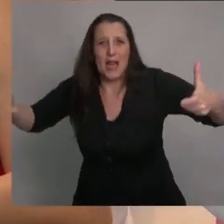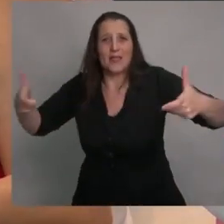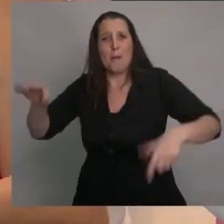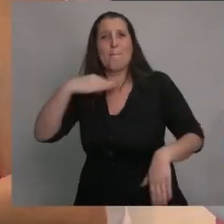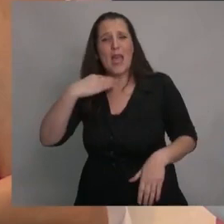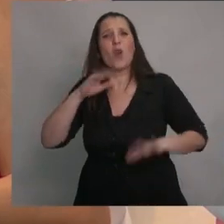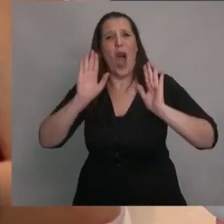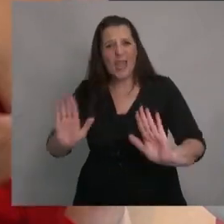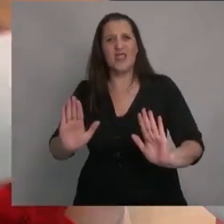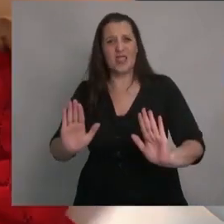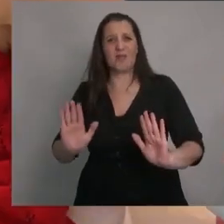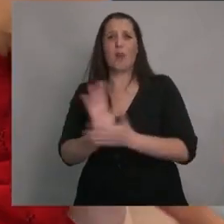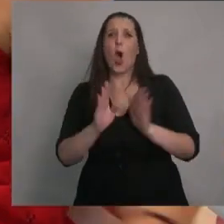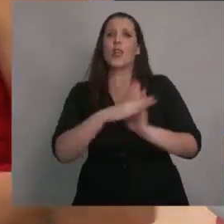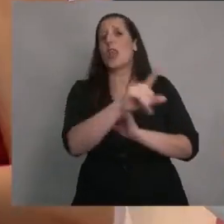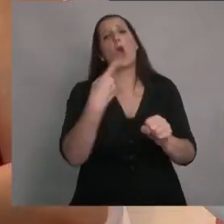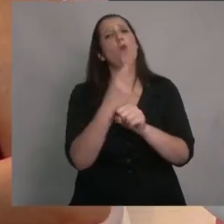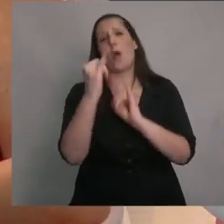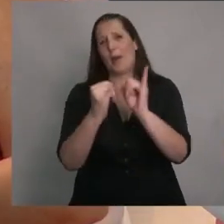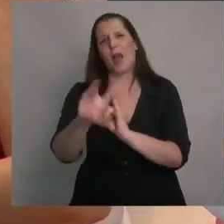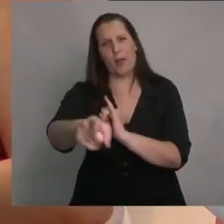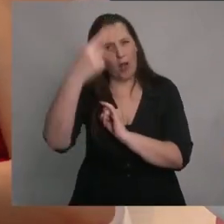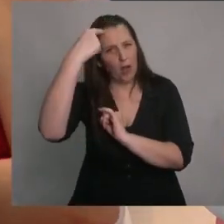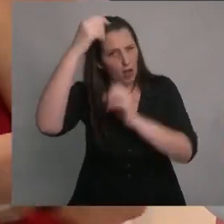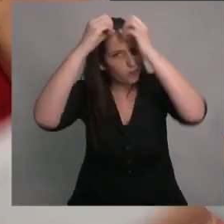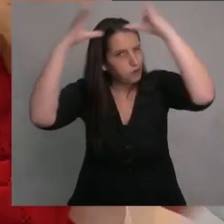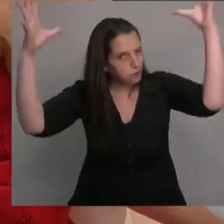regla. Entonces, no lo voy a explicar, pero piénsenlo.